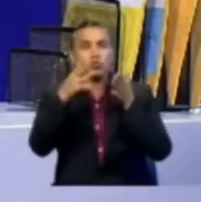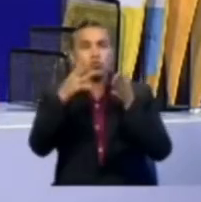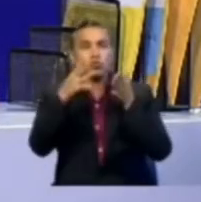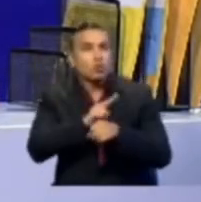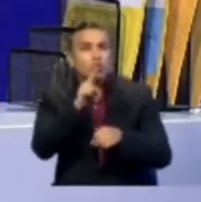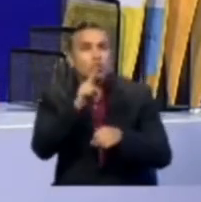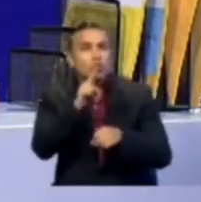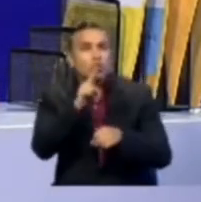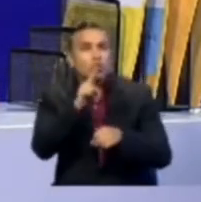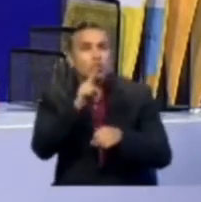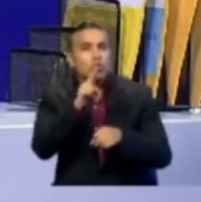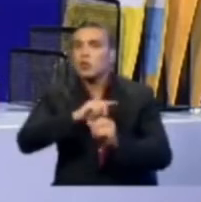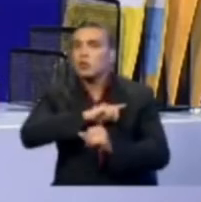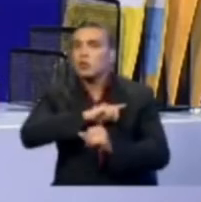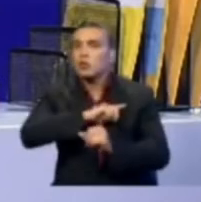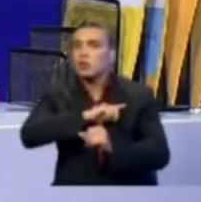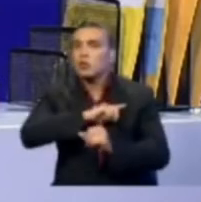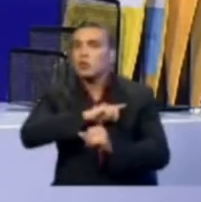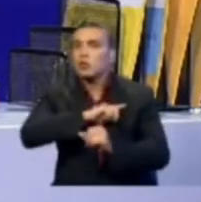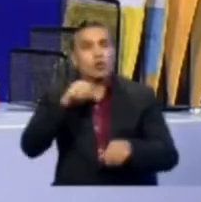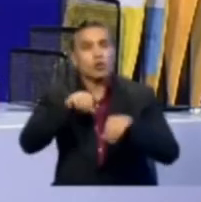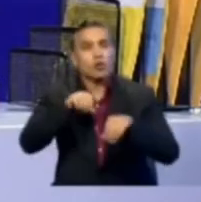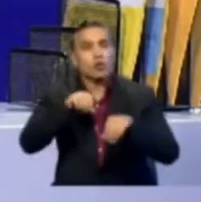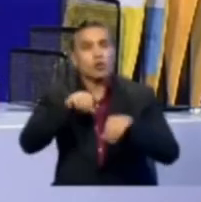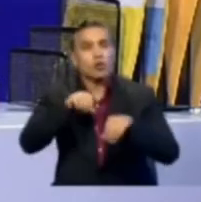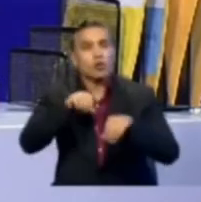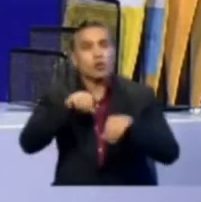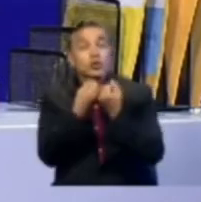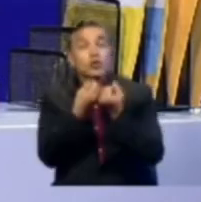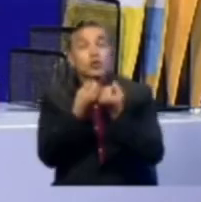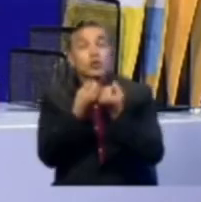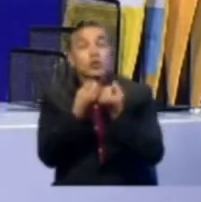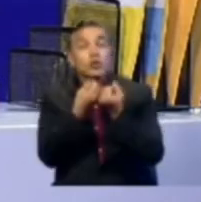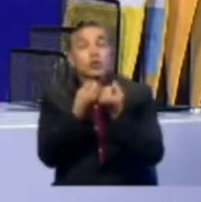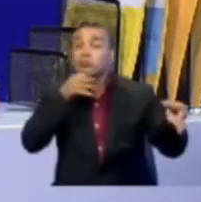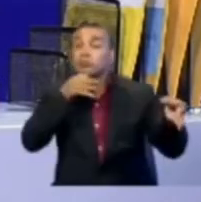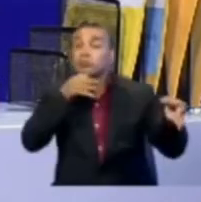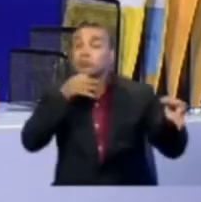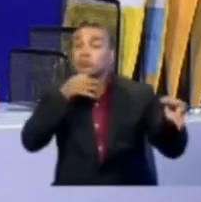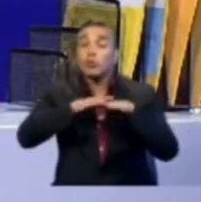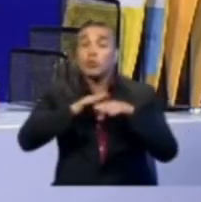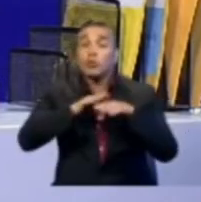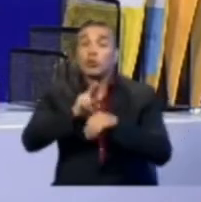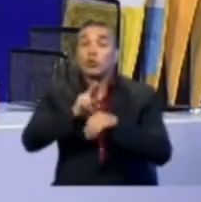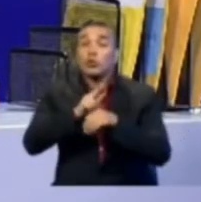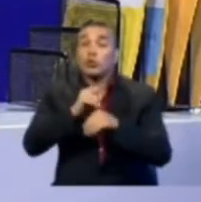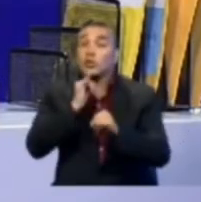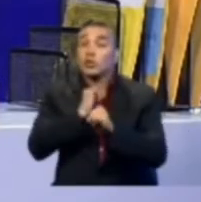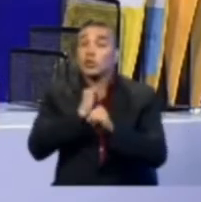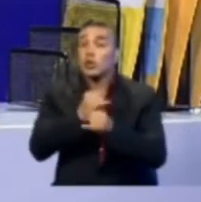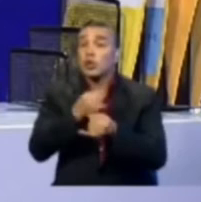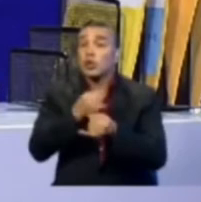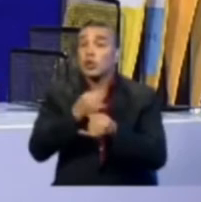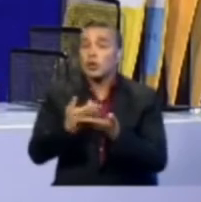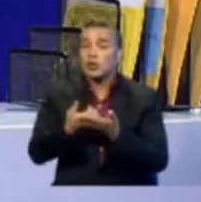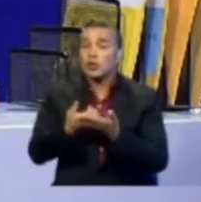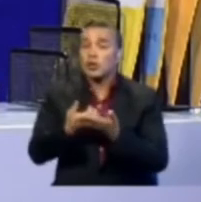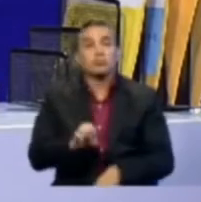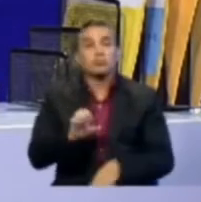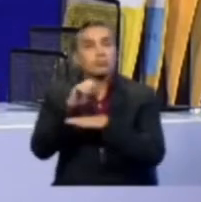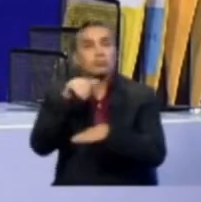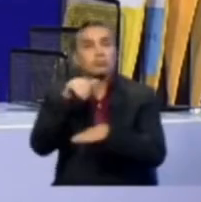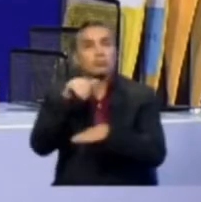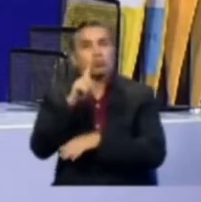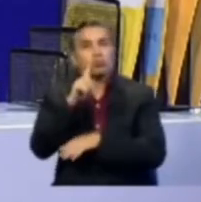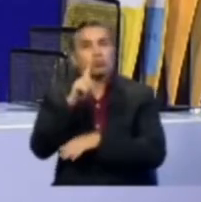y fortalecería para mejorar el control social y la rendición de cuentas de las instituciones del Ejecutivo? Ecuador viene superando año